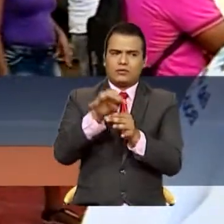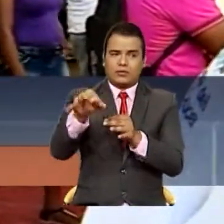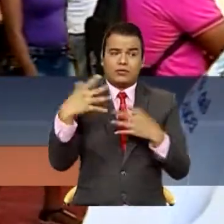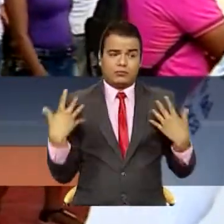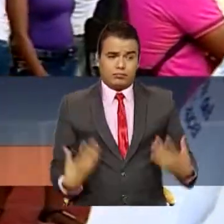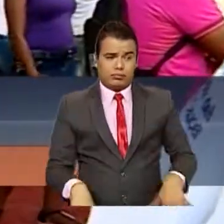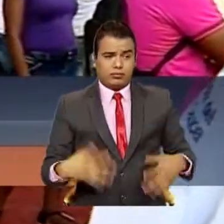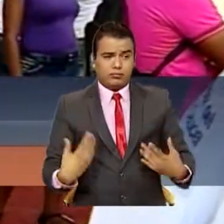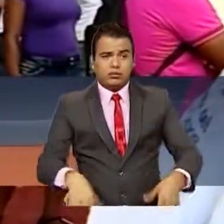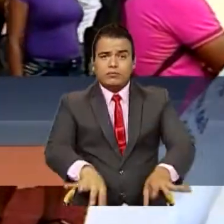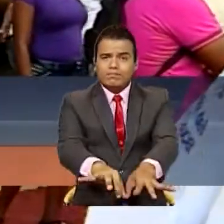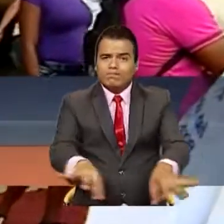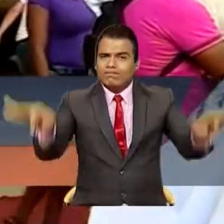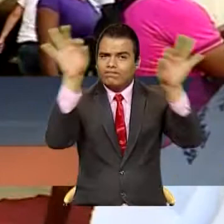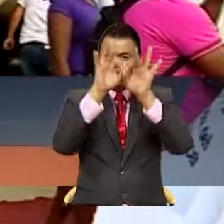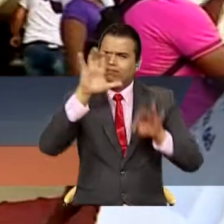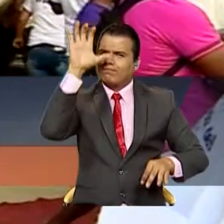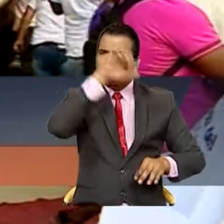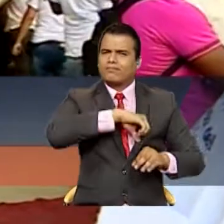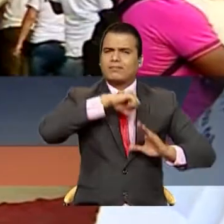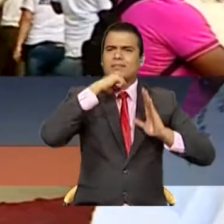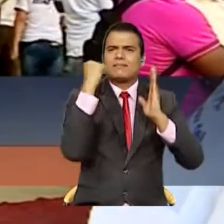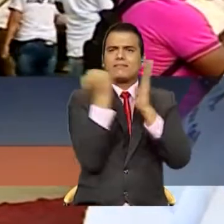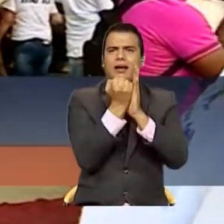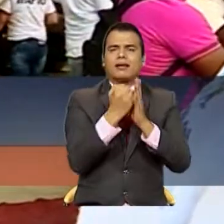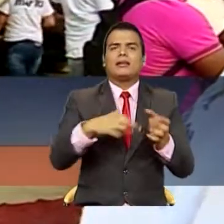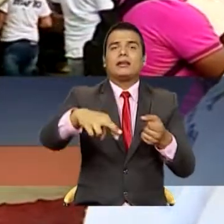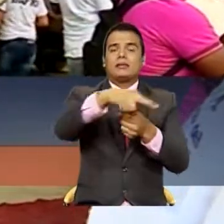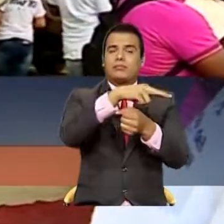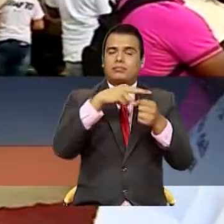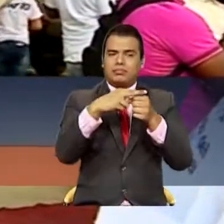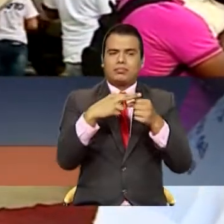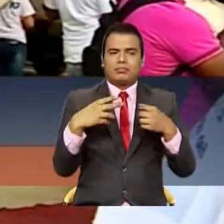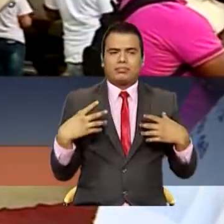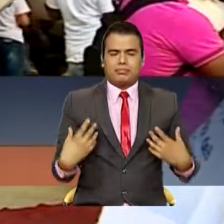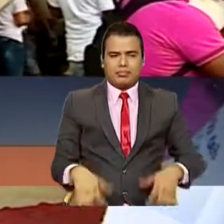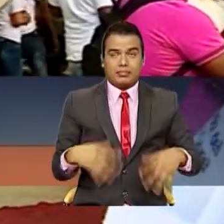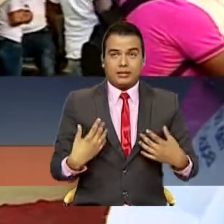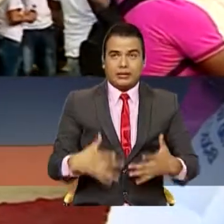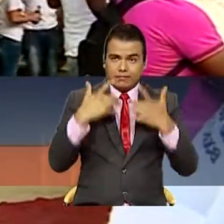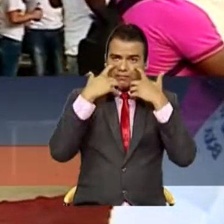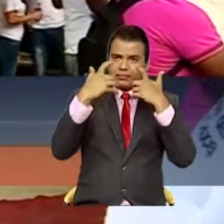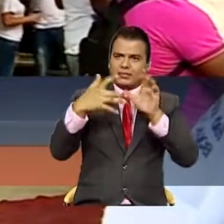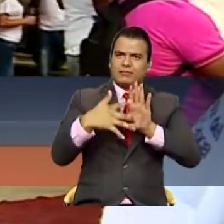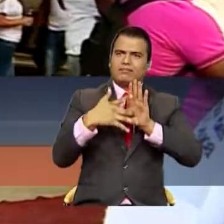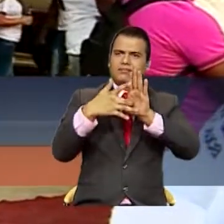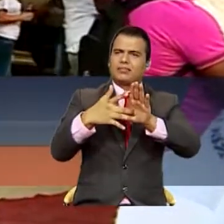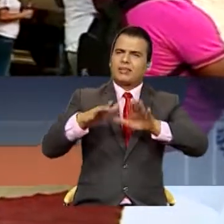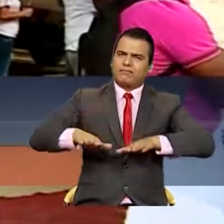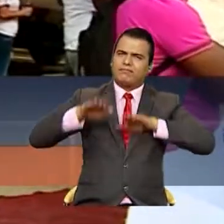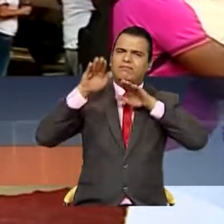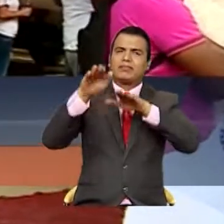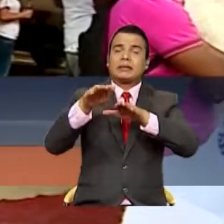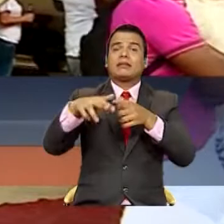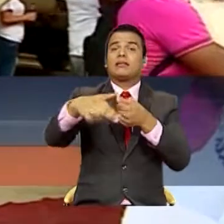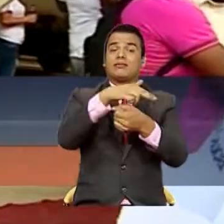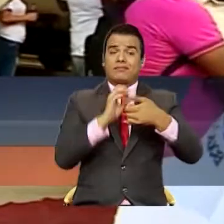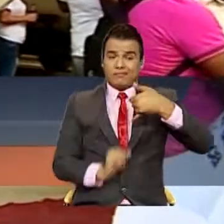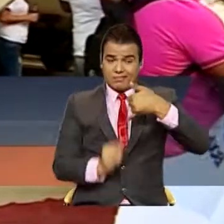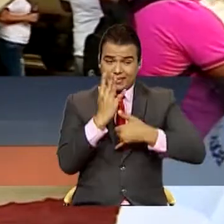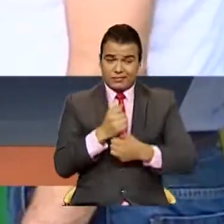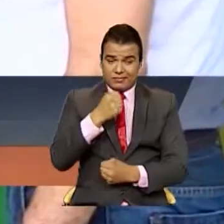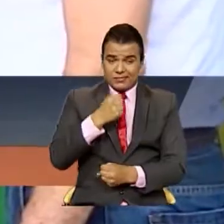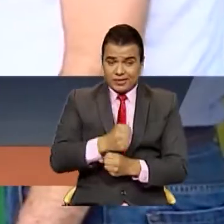departamentos, que es una marca región, una marca que va a representar a la región Pacífico de los